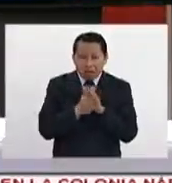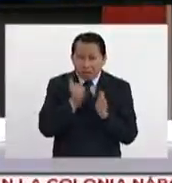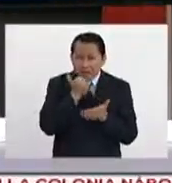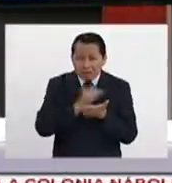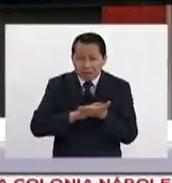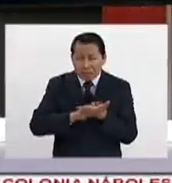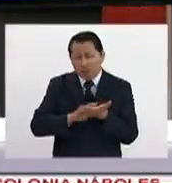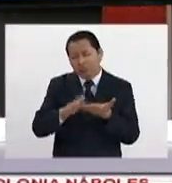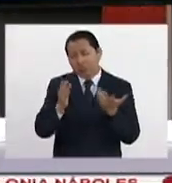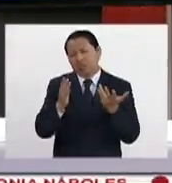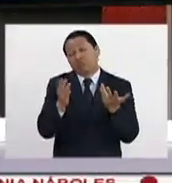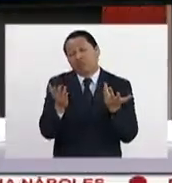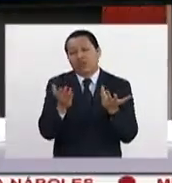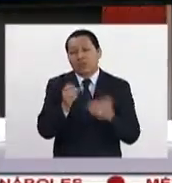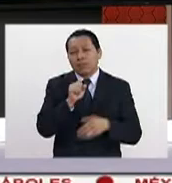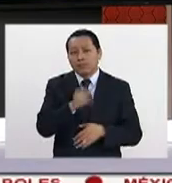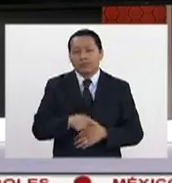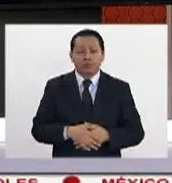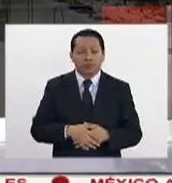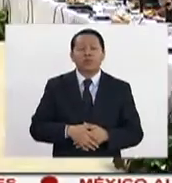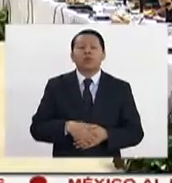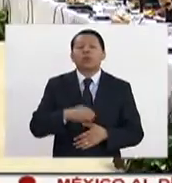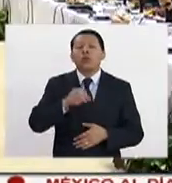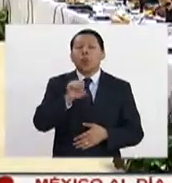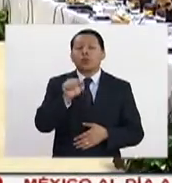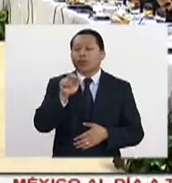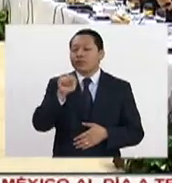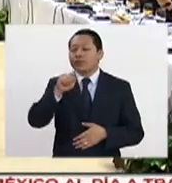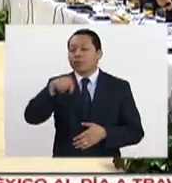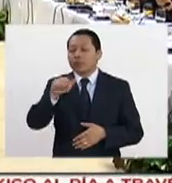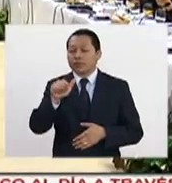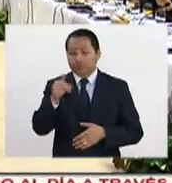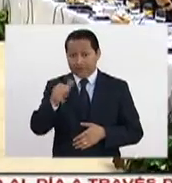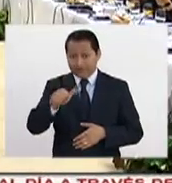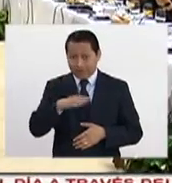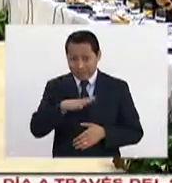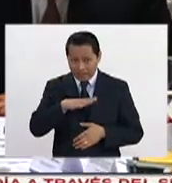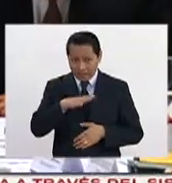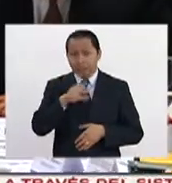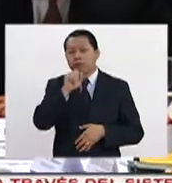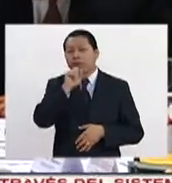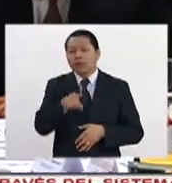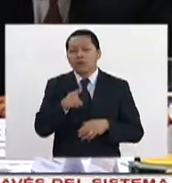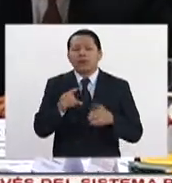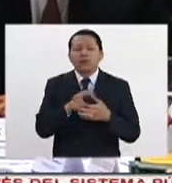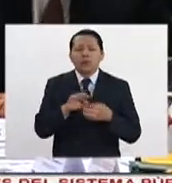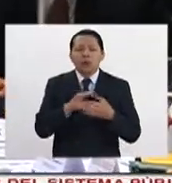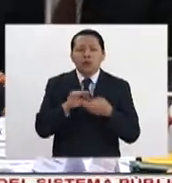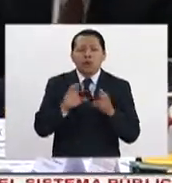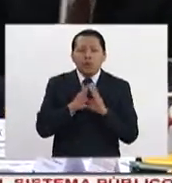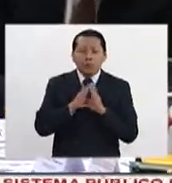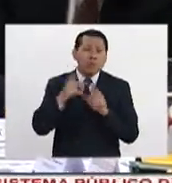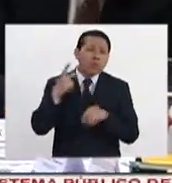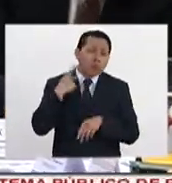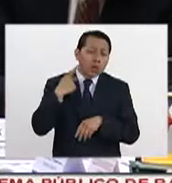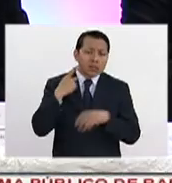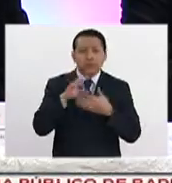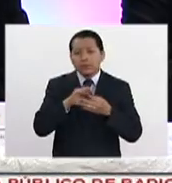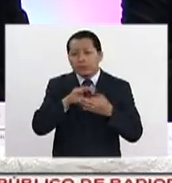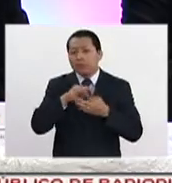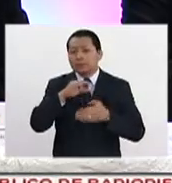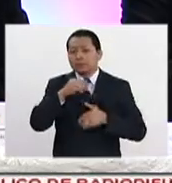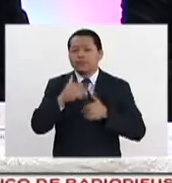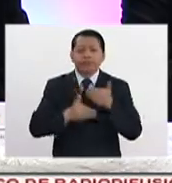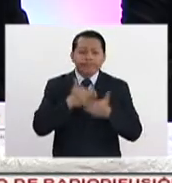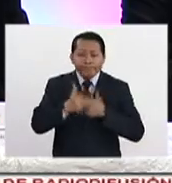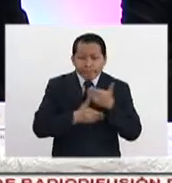José Antonio González Anaya, secretario de Hacienda, aseguró que la dependencia a su cargo no hace política electoral. En este sentido, también